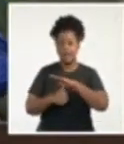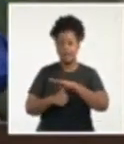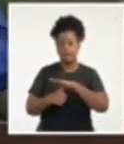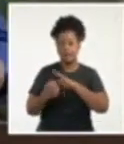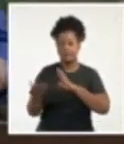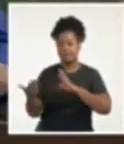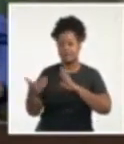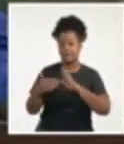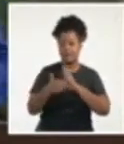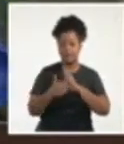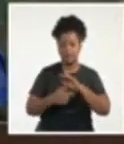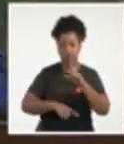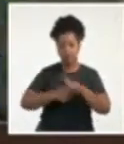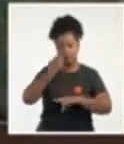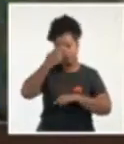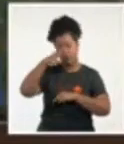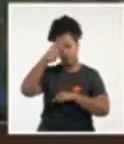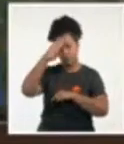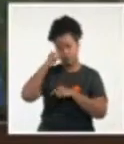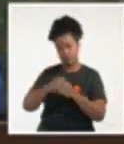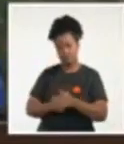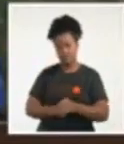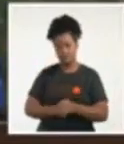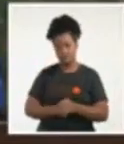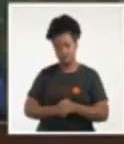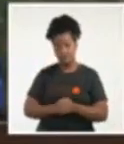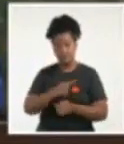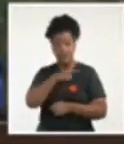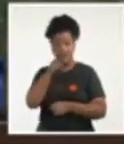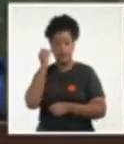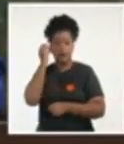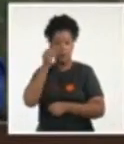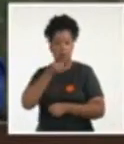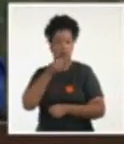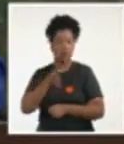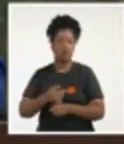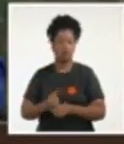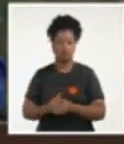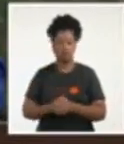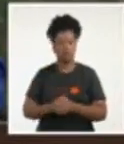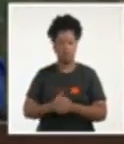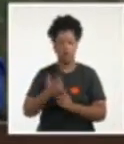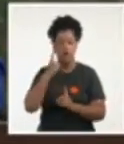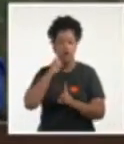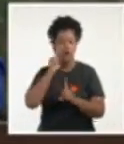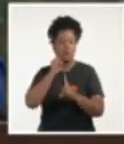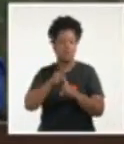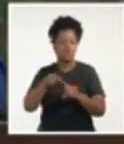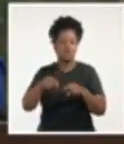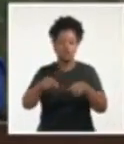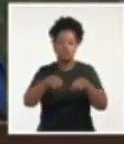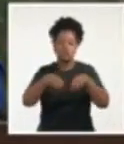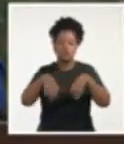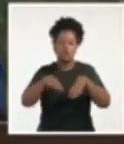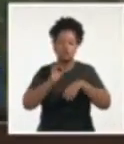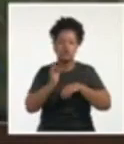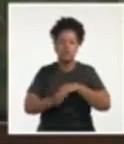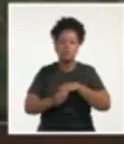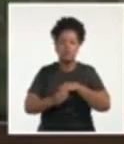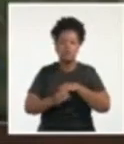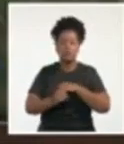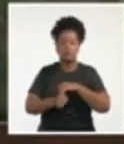proceso de revisión con Cuba. Nada ocurre por gusto. Nada ocurre por gusto. ¿A quién le convenía esta situación? A ese sector